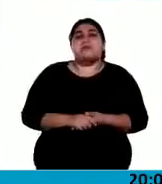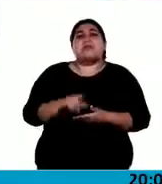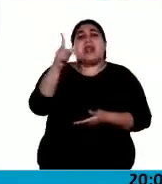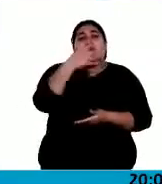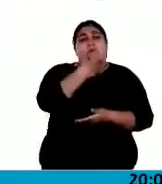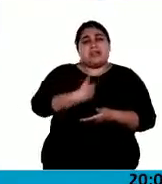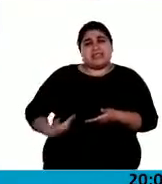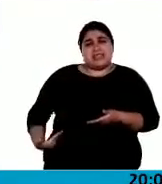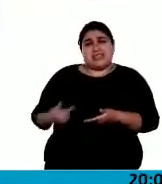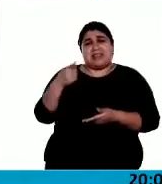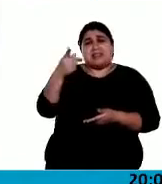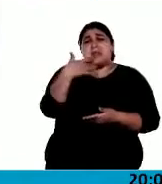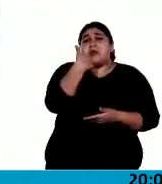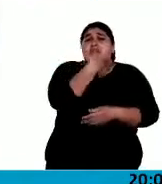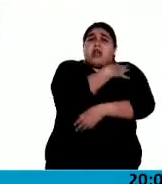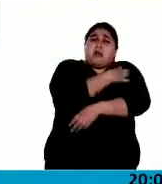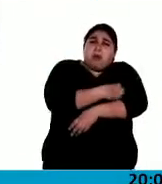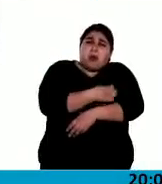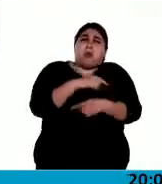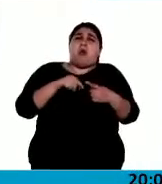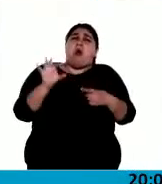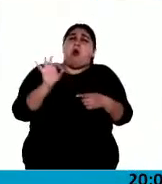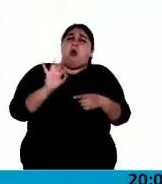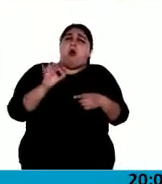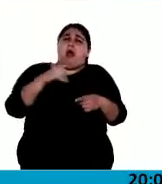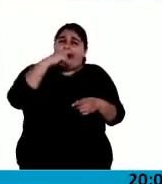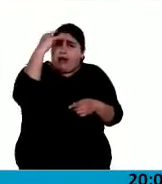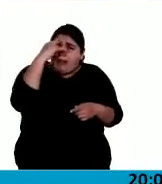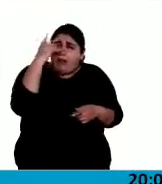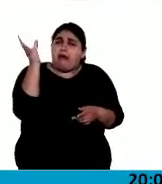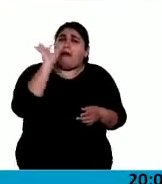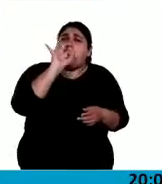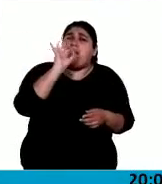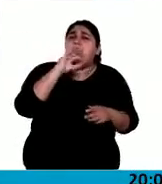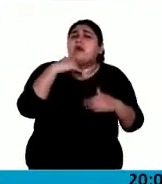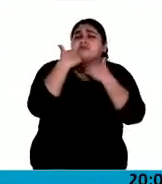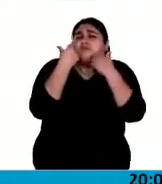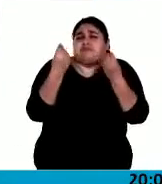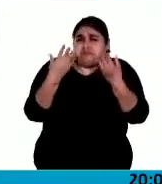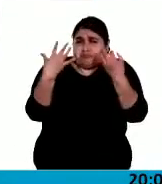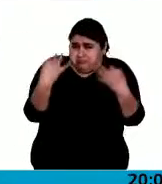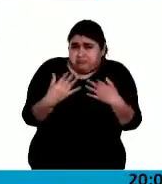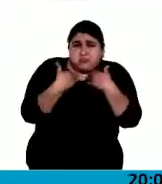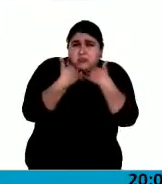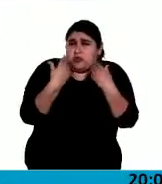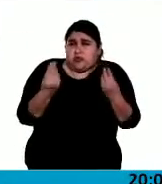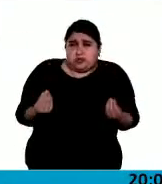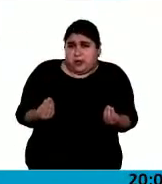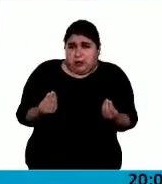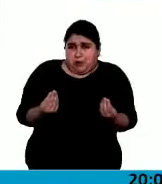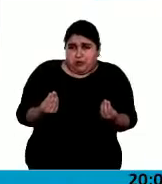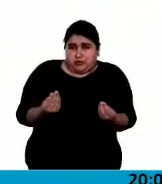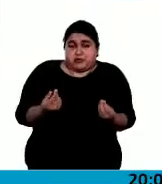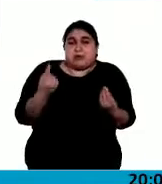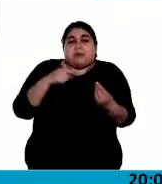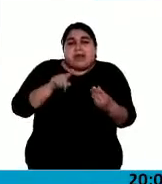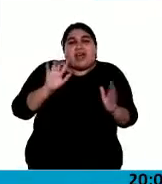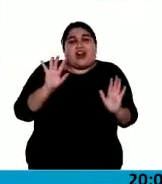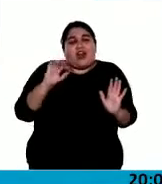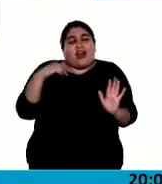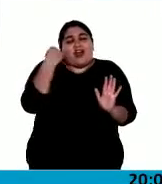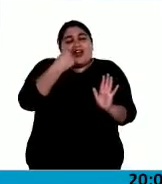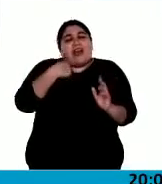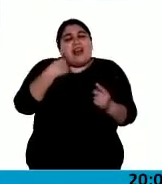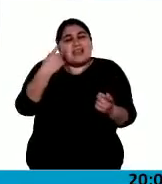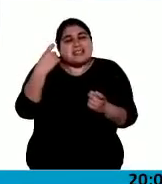sido negligencia? ¿Será manipulación? No lo sabemos realmente, pero nos parece que había